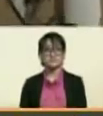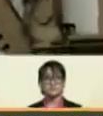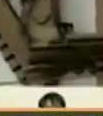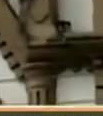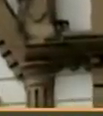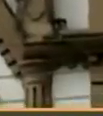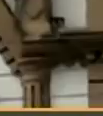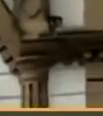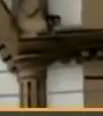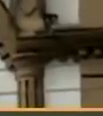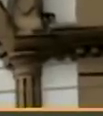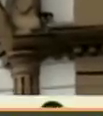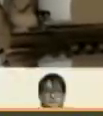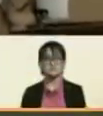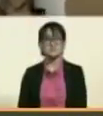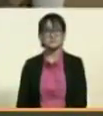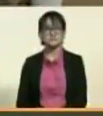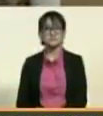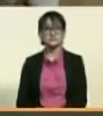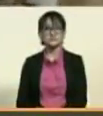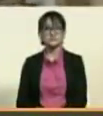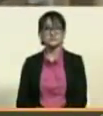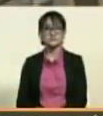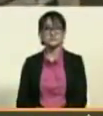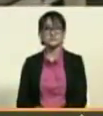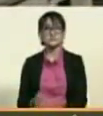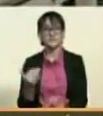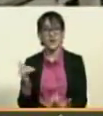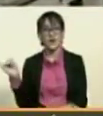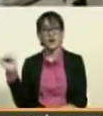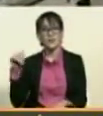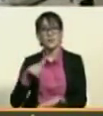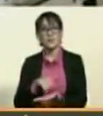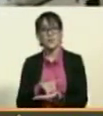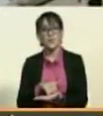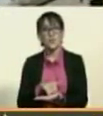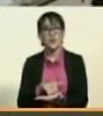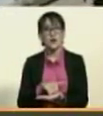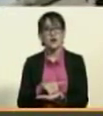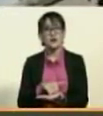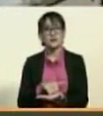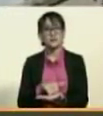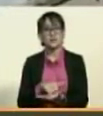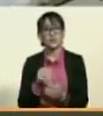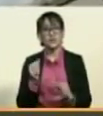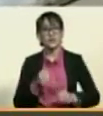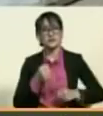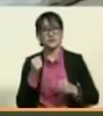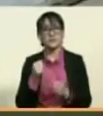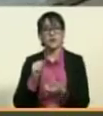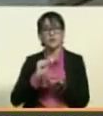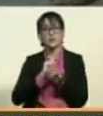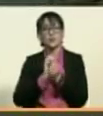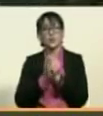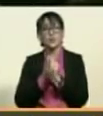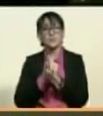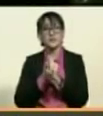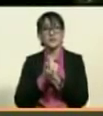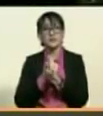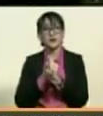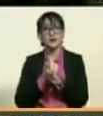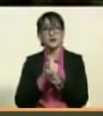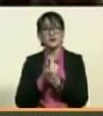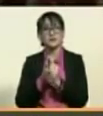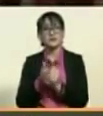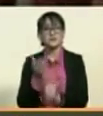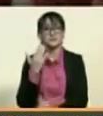Estamos en vivo y directo desde el aeropuerto Capitán de Navío Antonio Díaz, en Tucupita, capital del estado